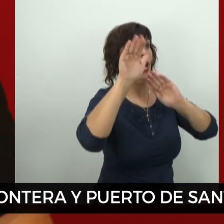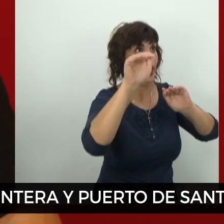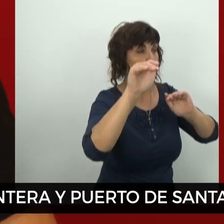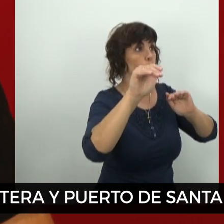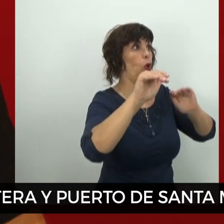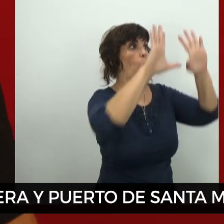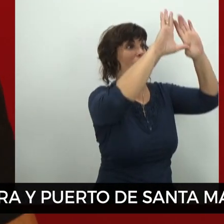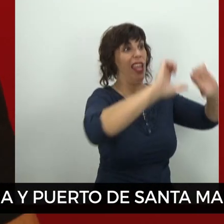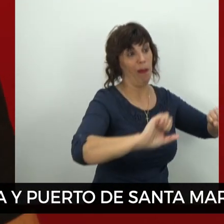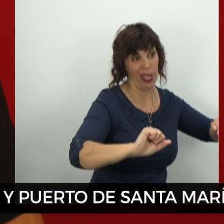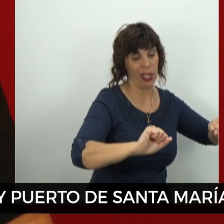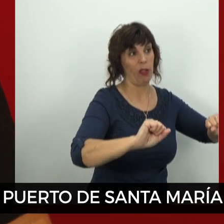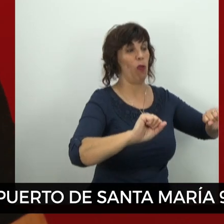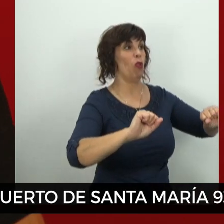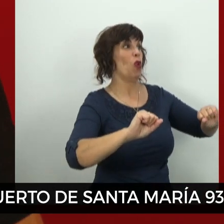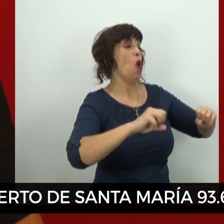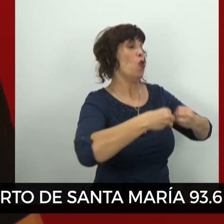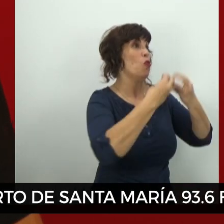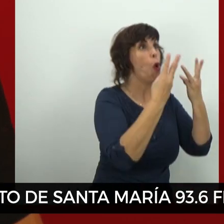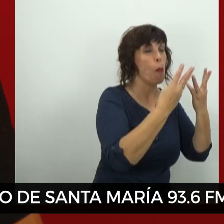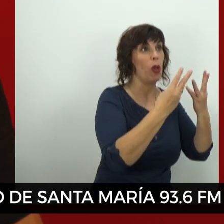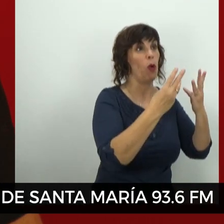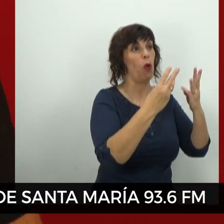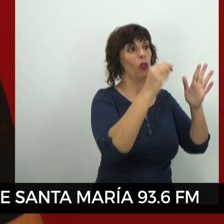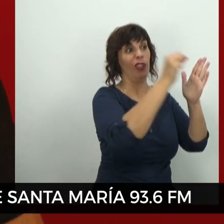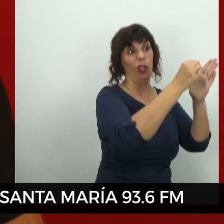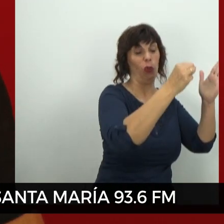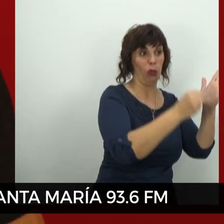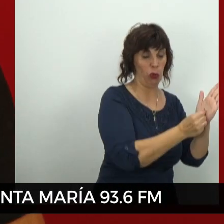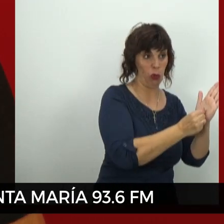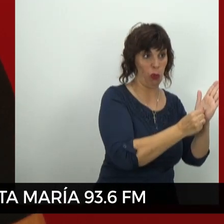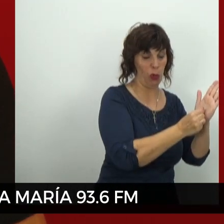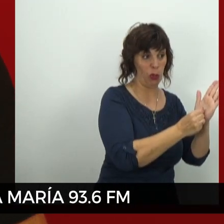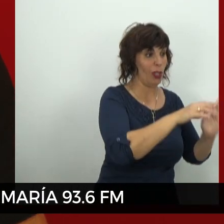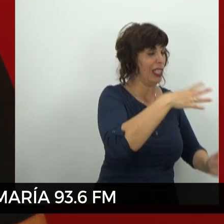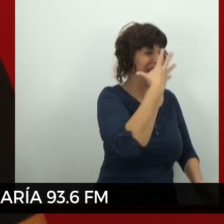No vas a comprender Éxodo si no leíste Marcos.